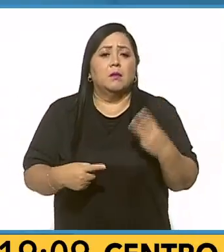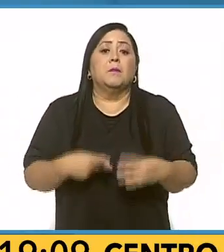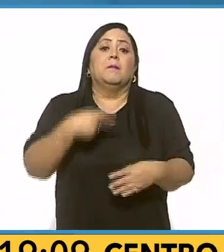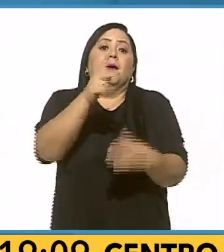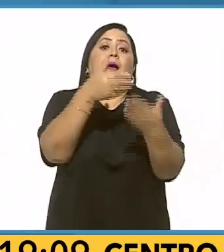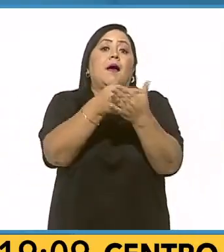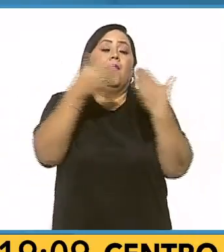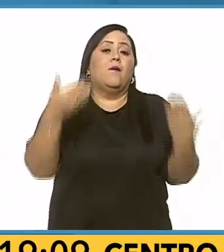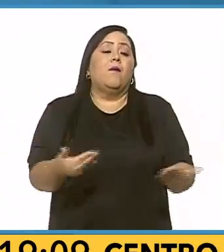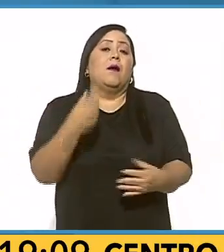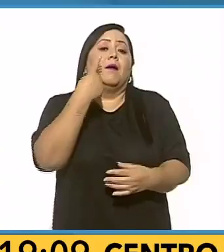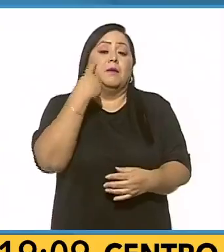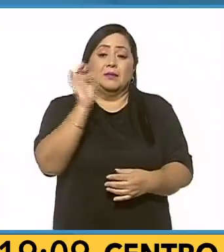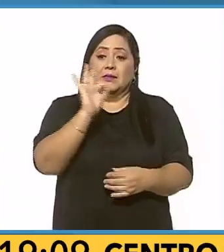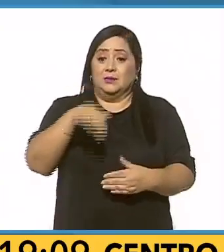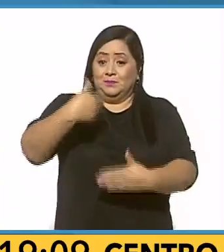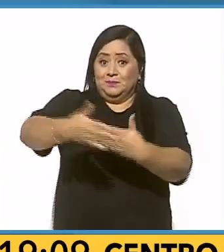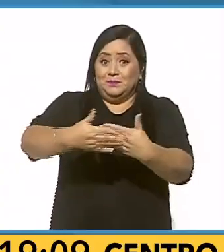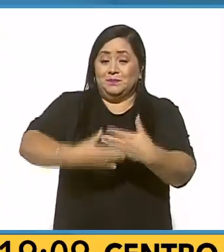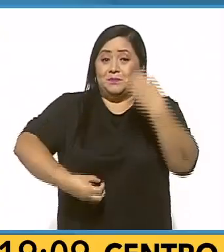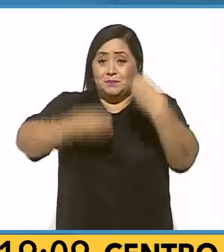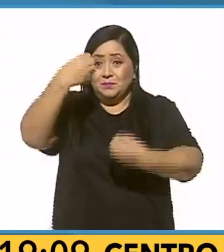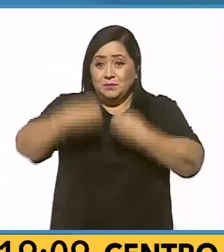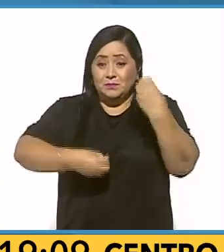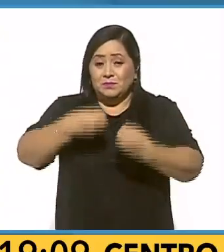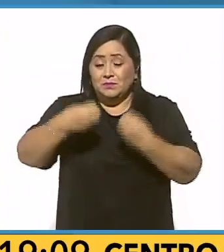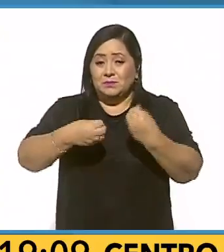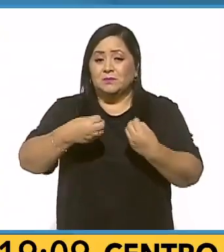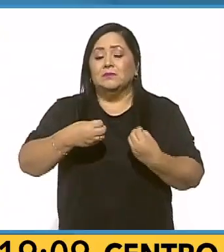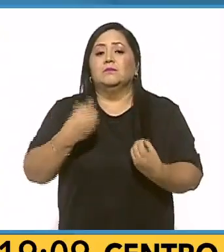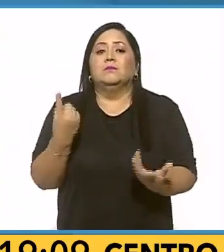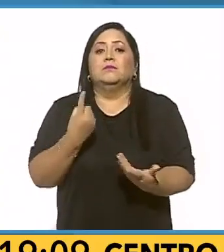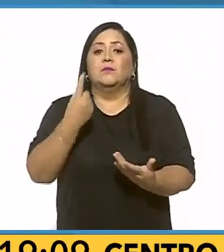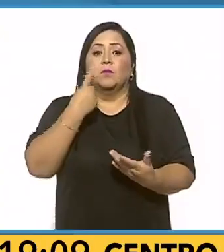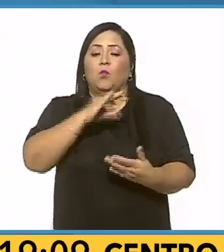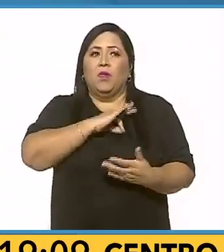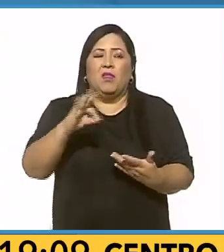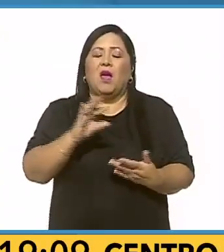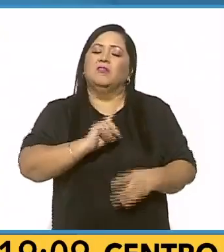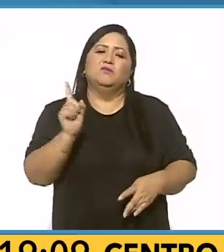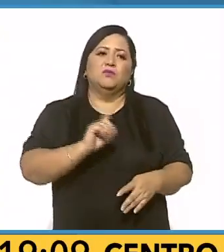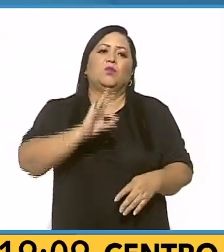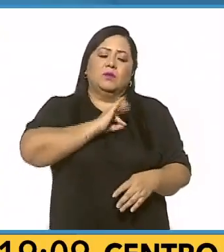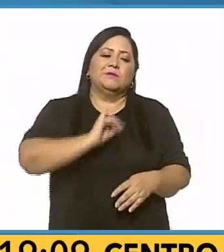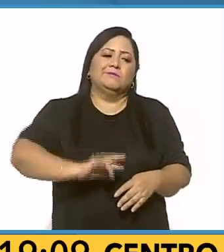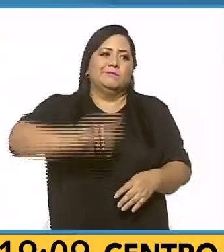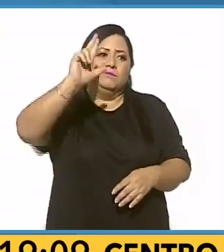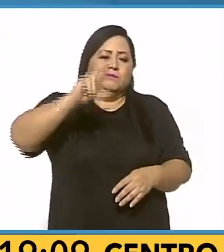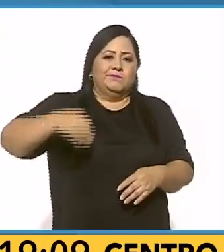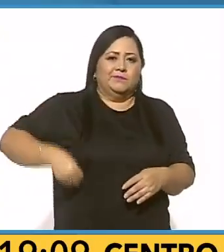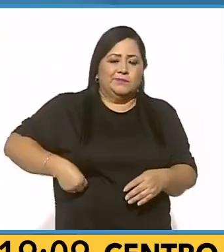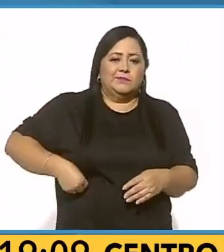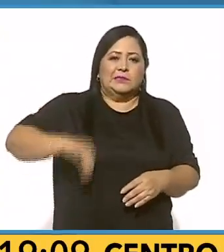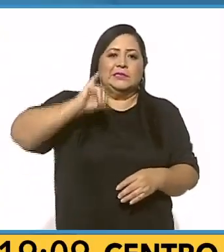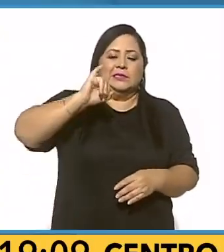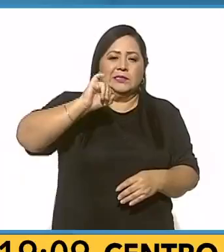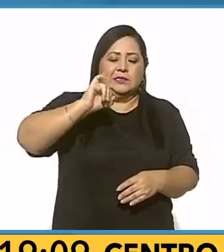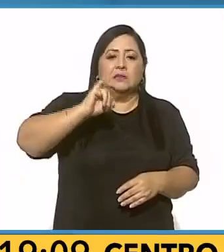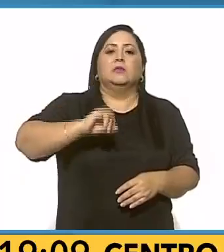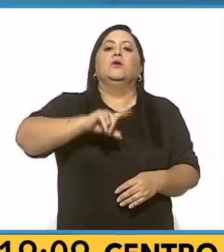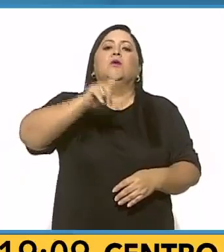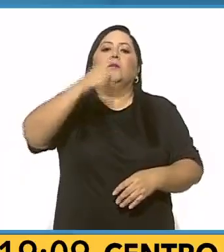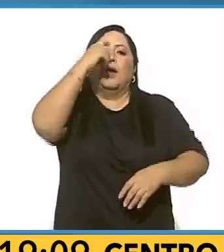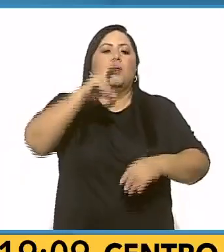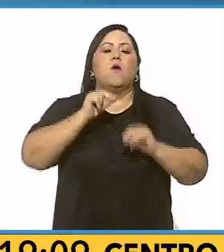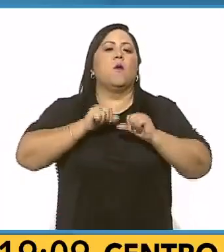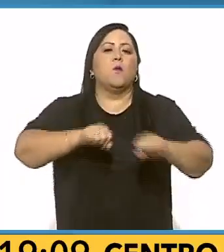pasar ahora? Que en una próxima audiencia o en siguientes audiencias cambiaran esa declaración a culpabilidad y